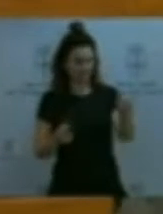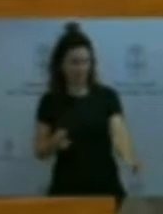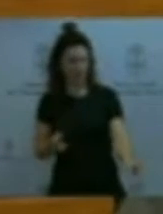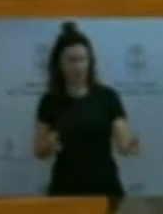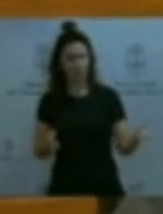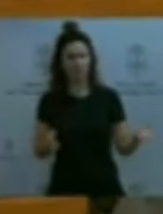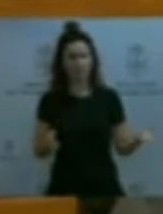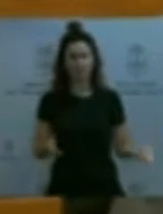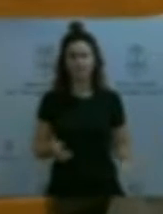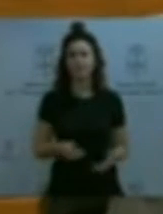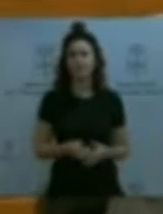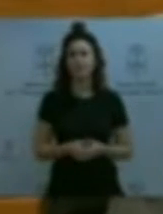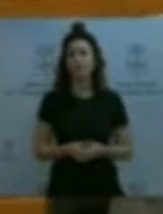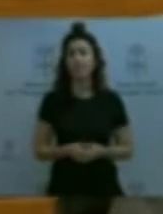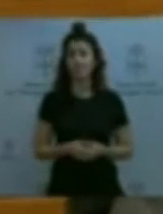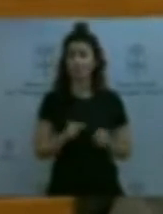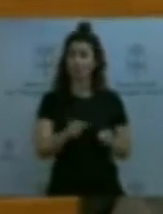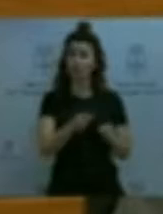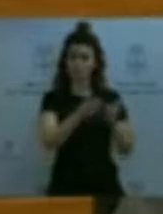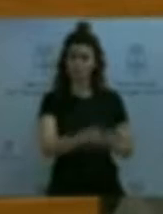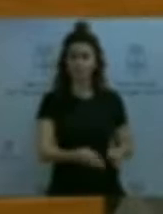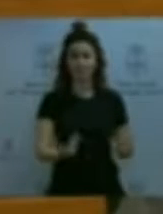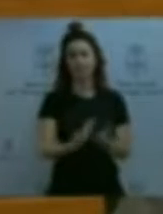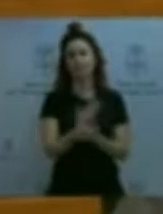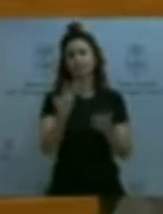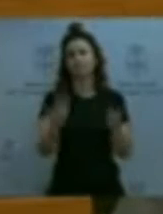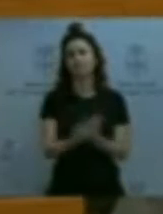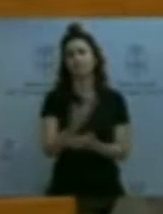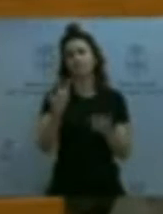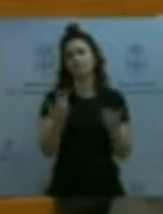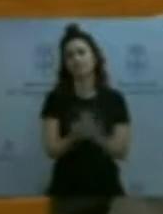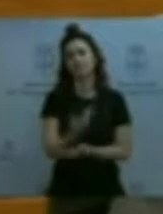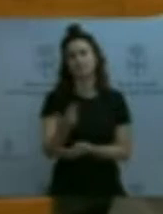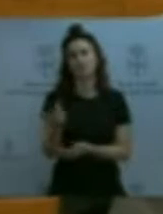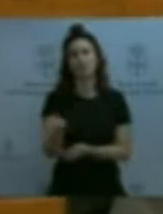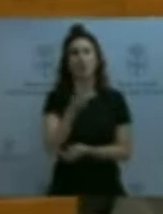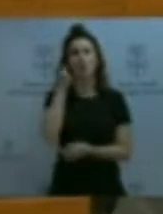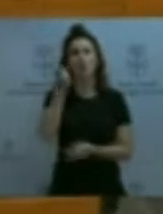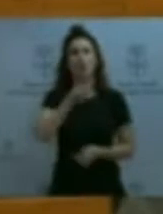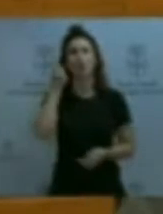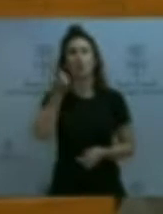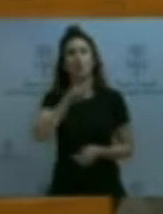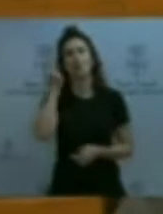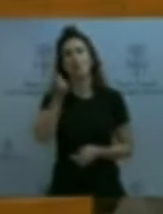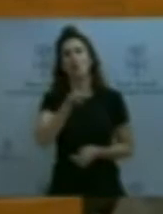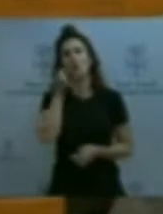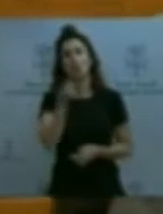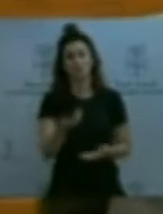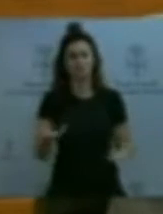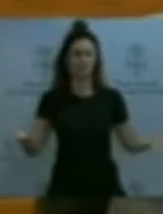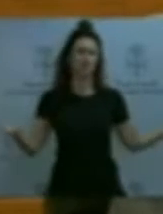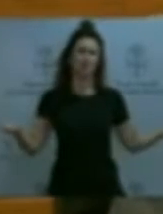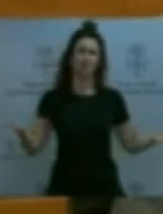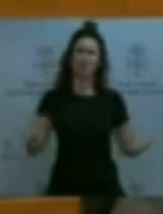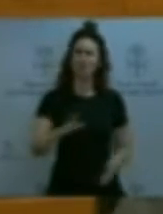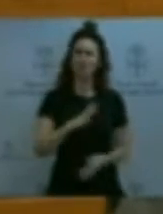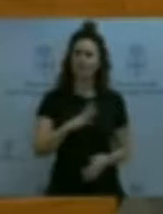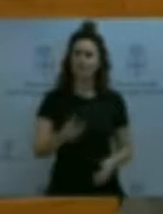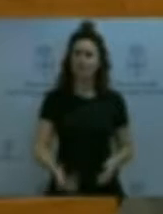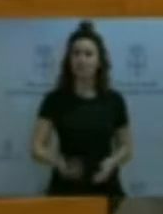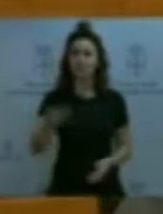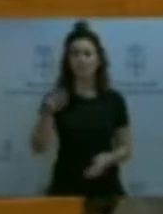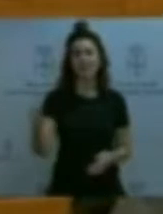clase teórica sobre la necesidad de las infraestructuras en Asturias. Esto ya lo leíamos en el siglo XVIII. Lo importante no es la teoría sobre su necesidad, lo